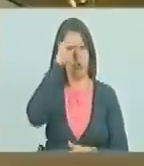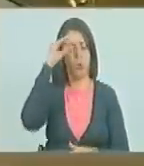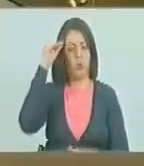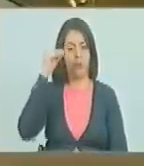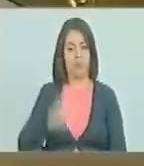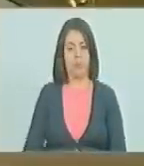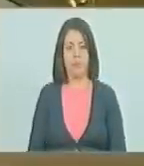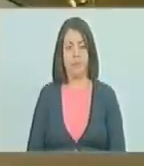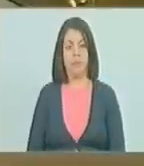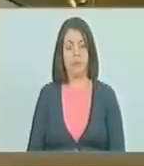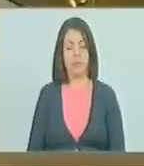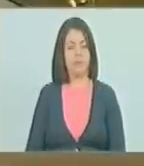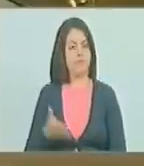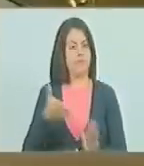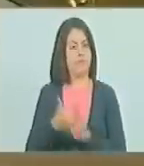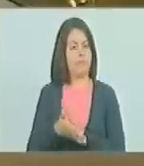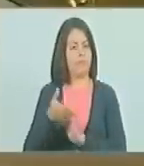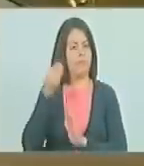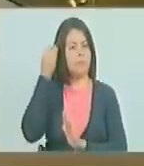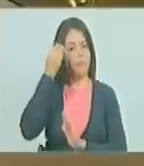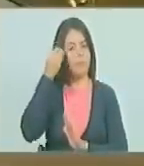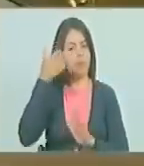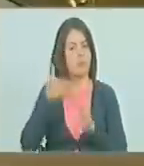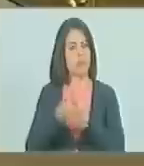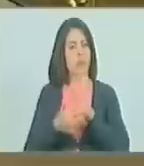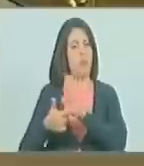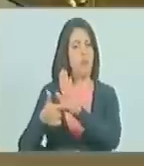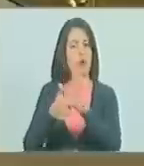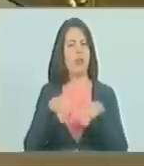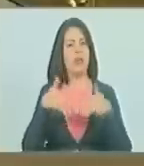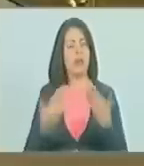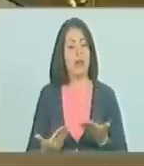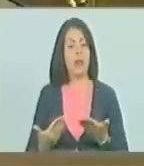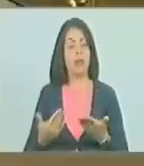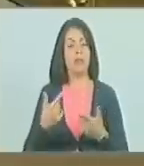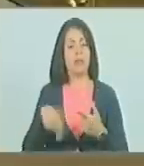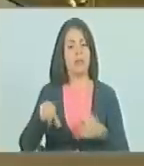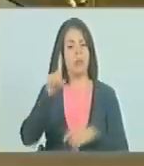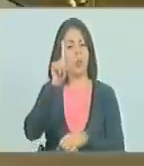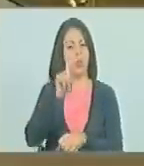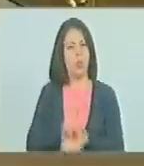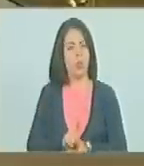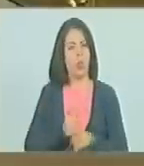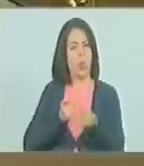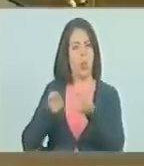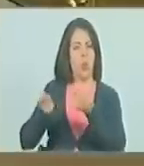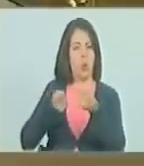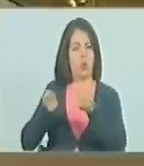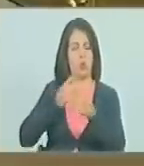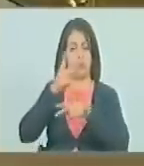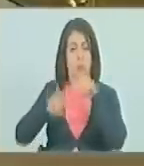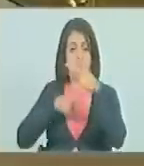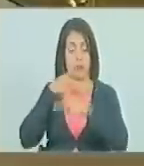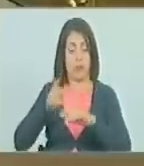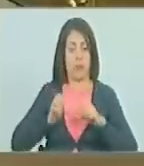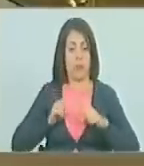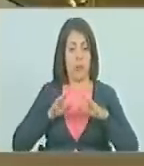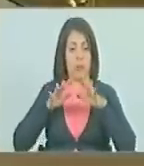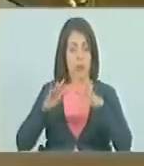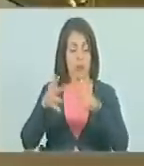Donald Trump, las cuales constituyen y demuestran la posición hegemónica de dominio de la política